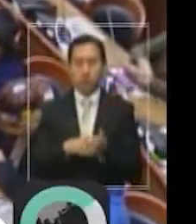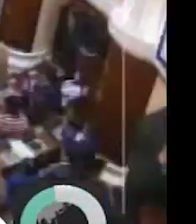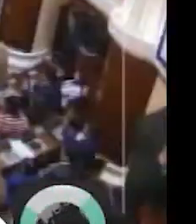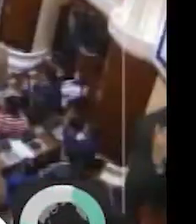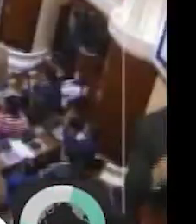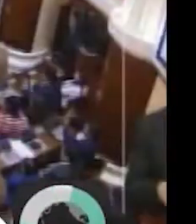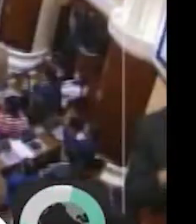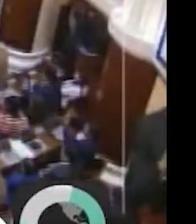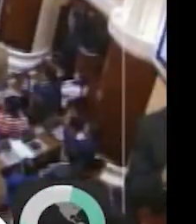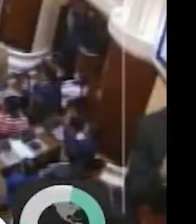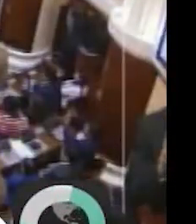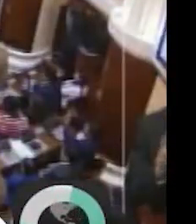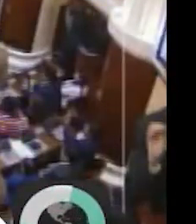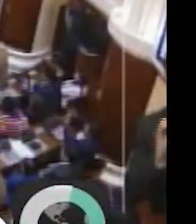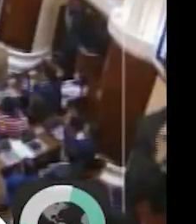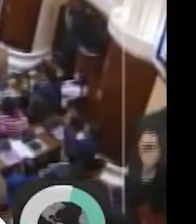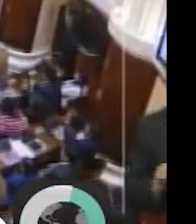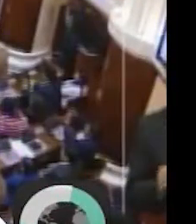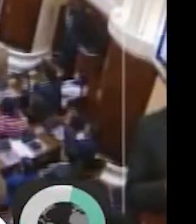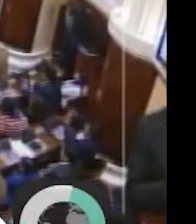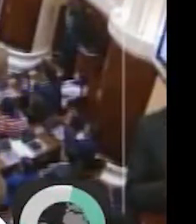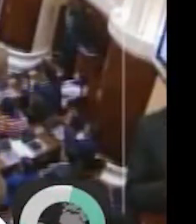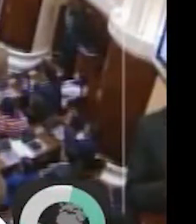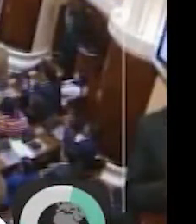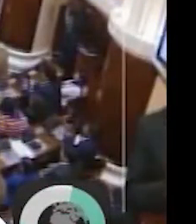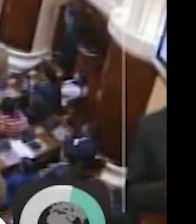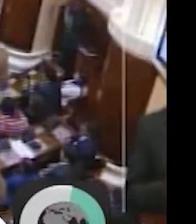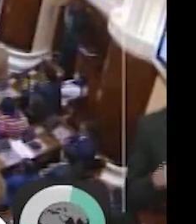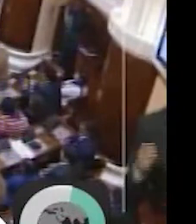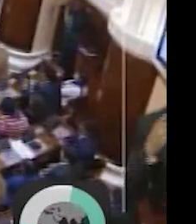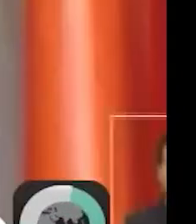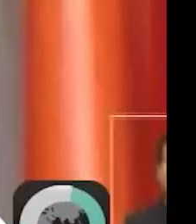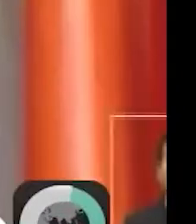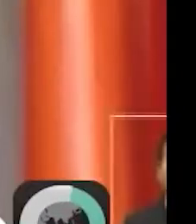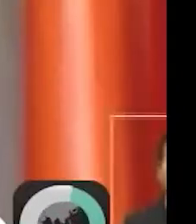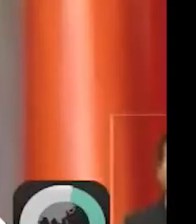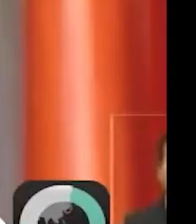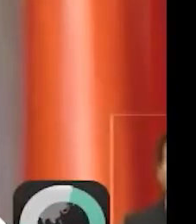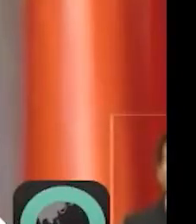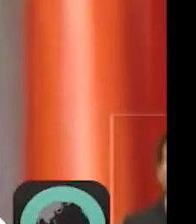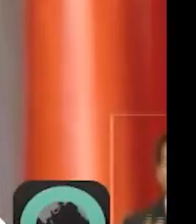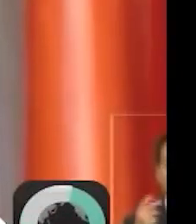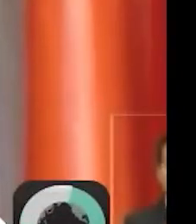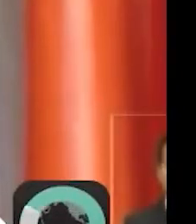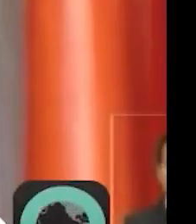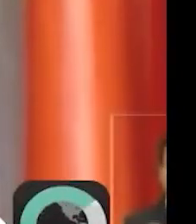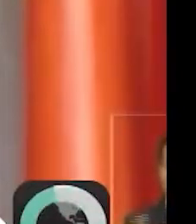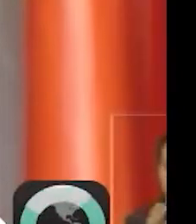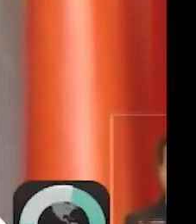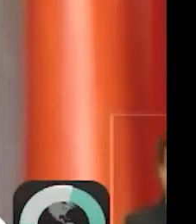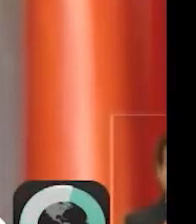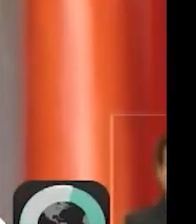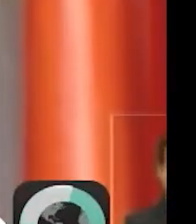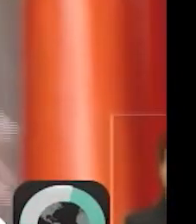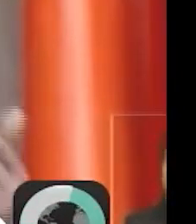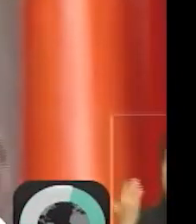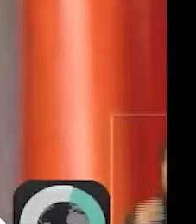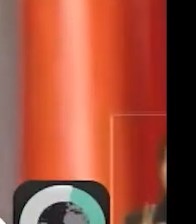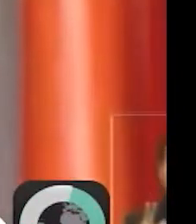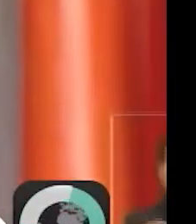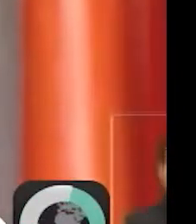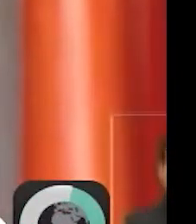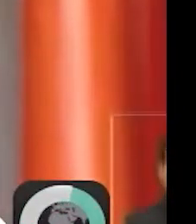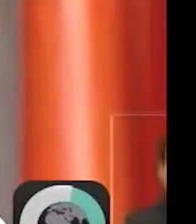que definiría la elección general de octubre de este año. En 12 años los bolivianos de ingresos medios pasaron de 3 millones a